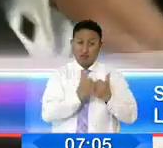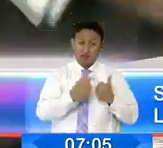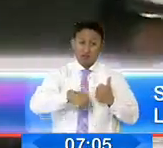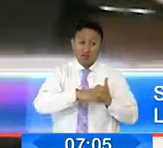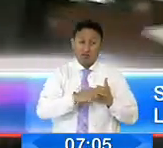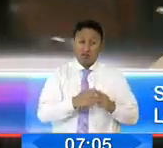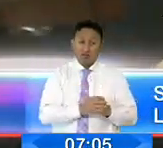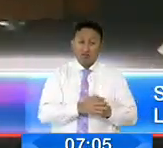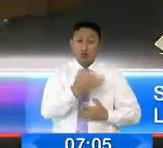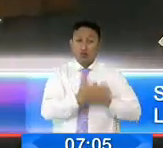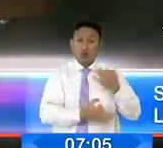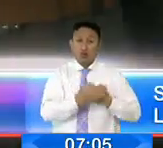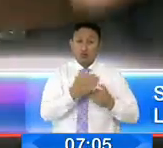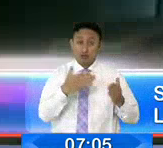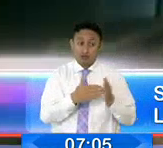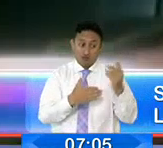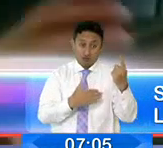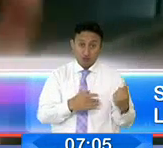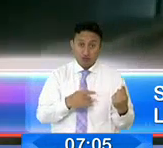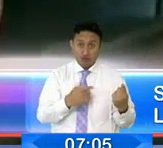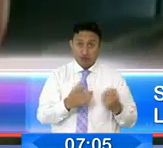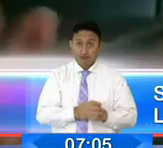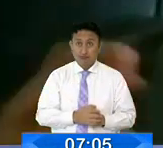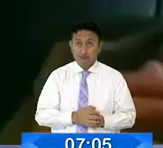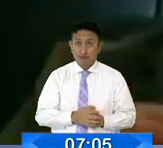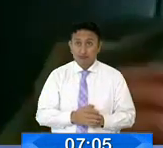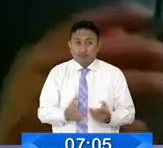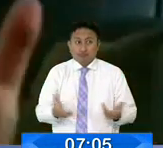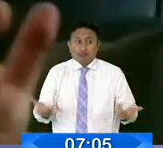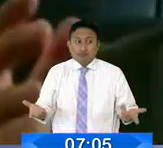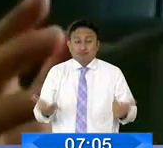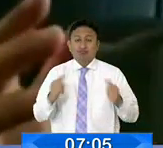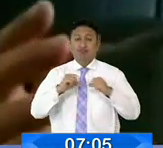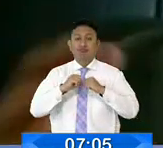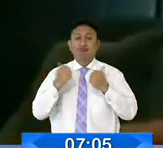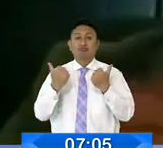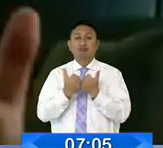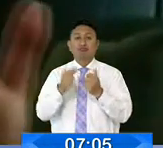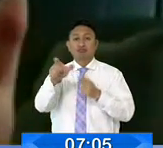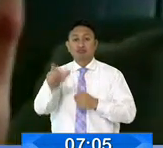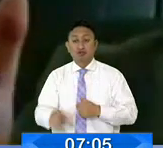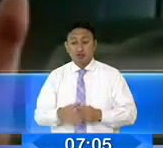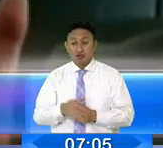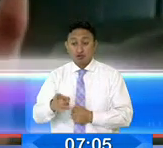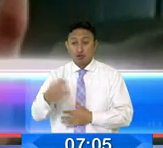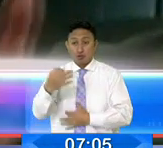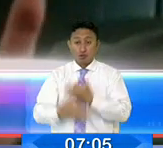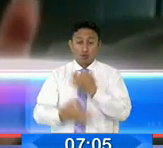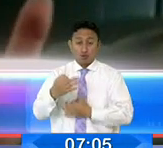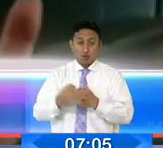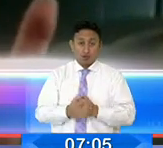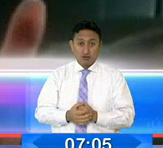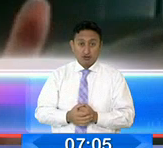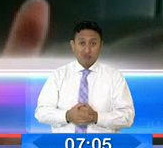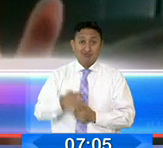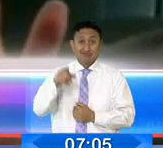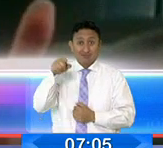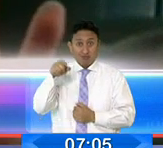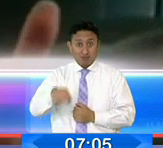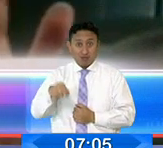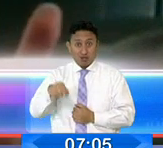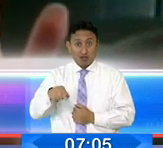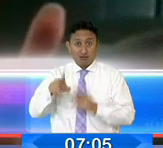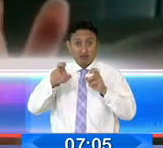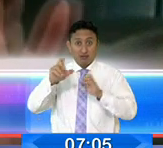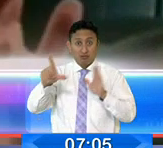encuentren sustanciando juicios en su contra. ¿Cómo es posible de que existan legisladores que han sido enjuiciados? Ahí debe de haber, dentro